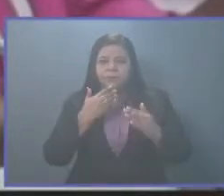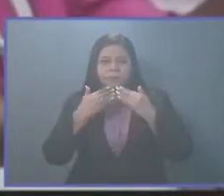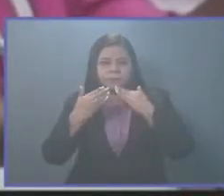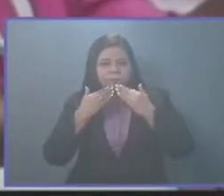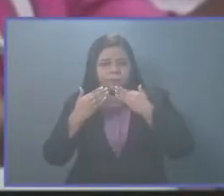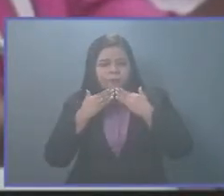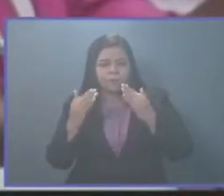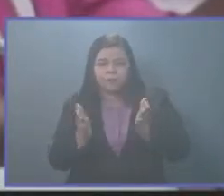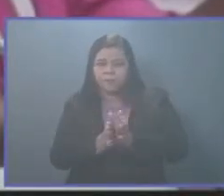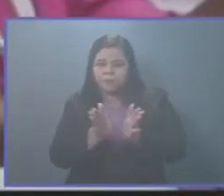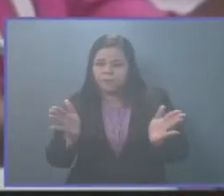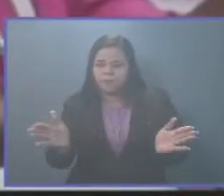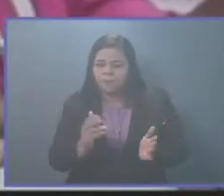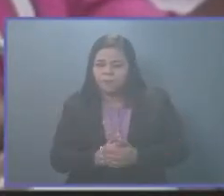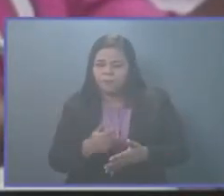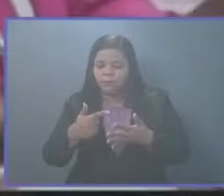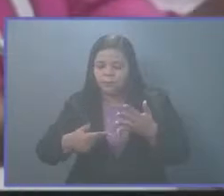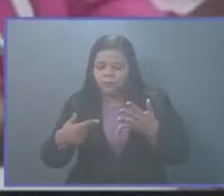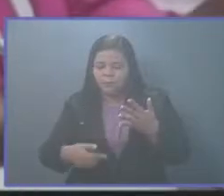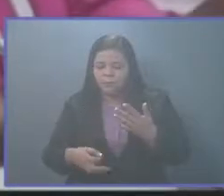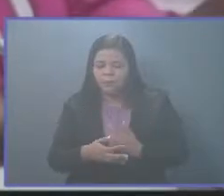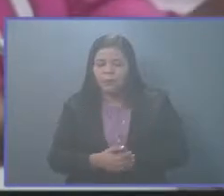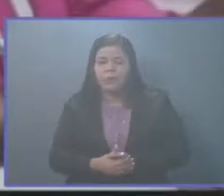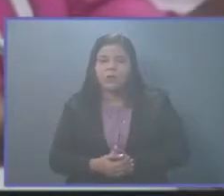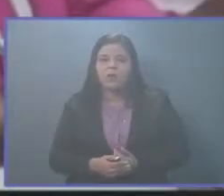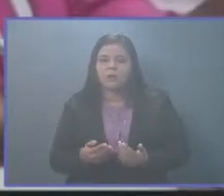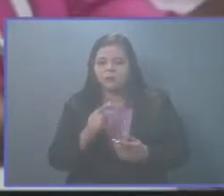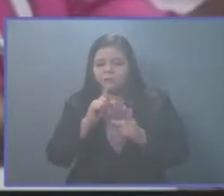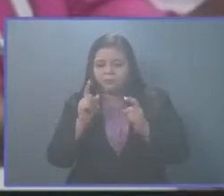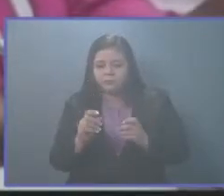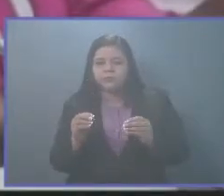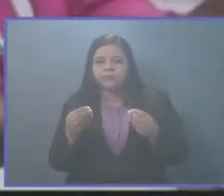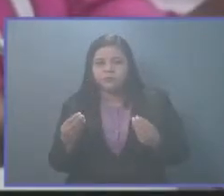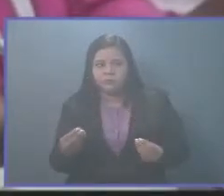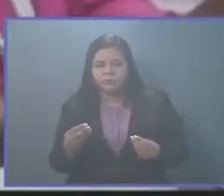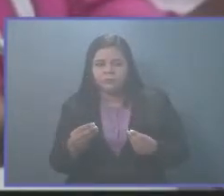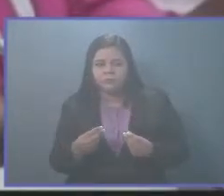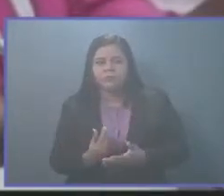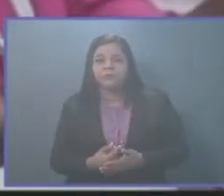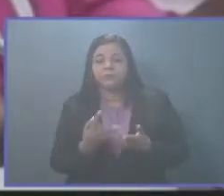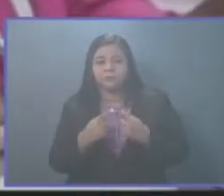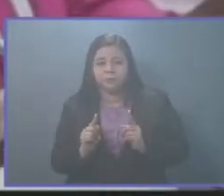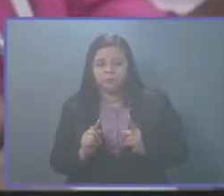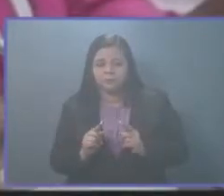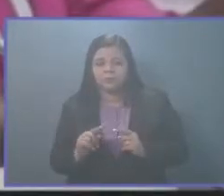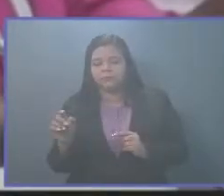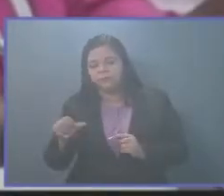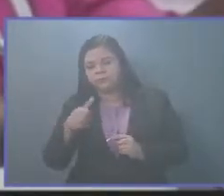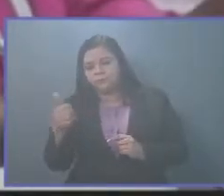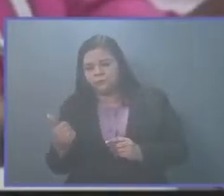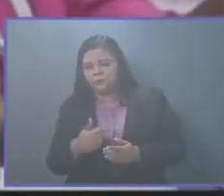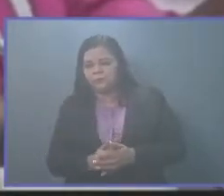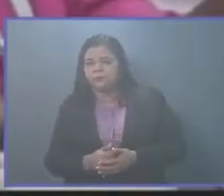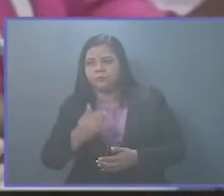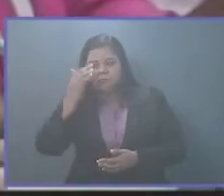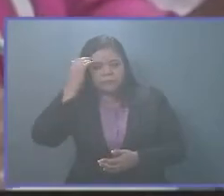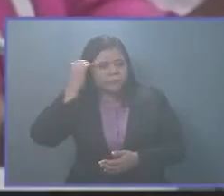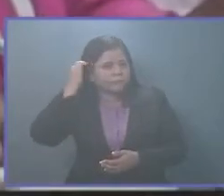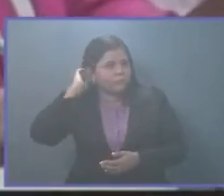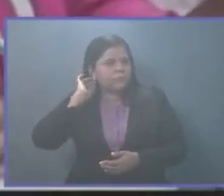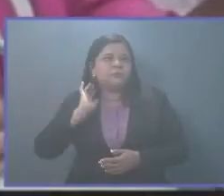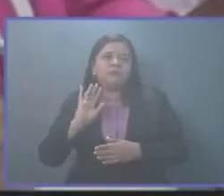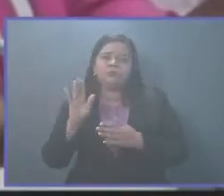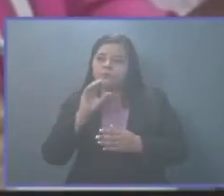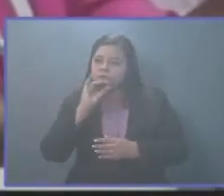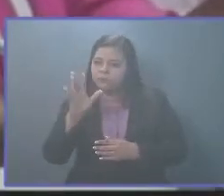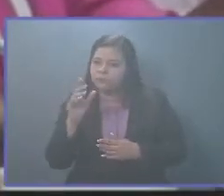bastante extensa, ¿verdad?, de la ley, de si se puede cómo hacer estos movimientos. Y por otro lado, pues está otra escuela, por así decirlo, ¿no?, que manifiesta que